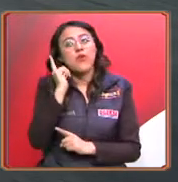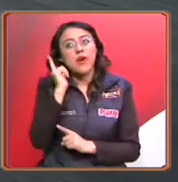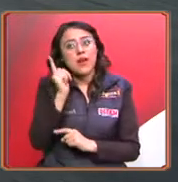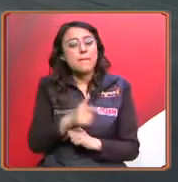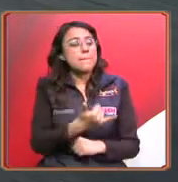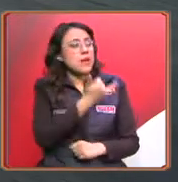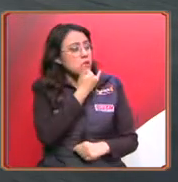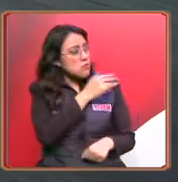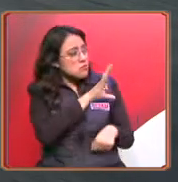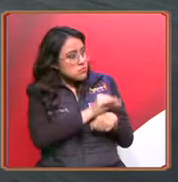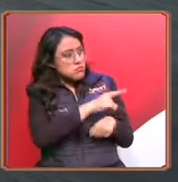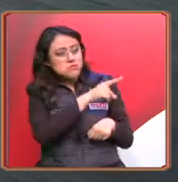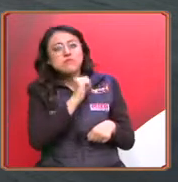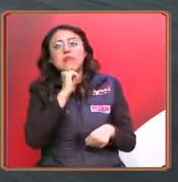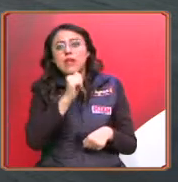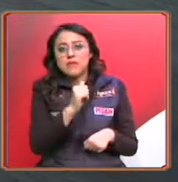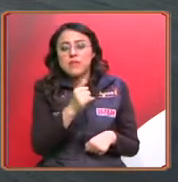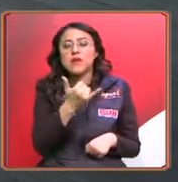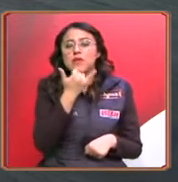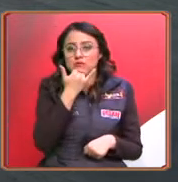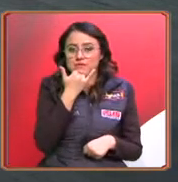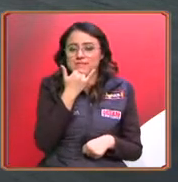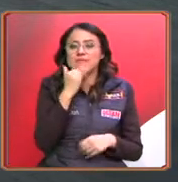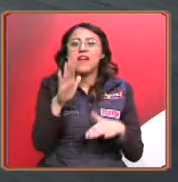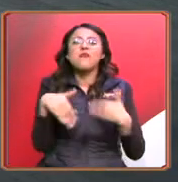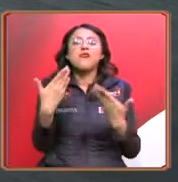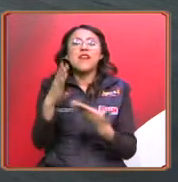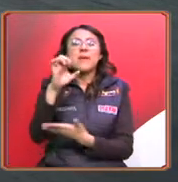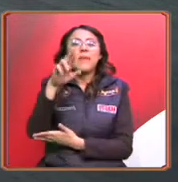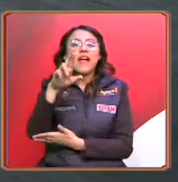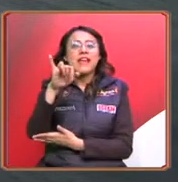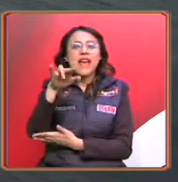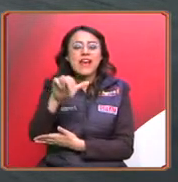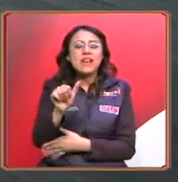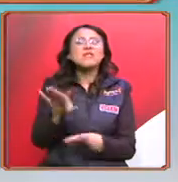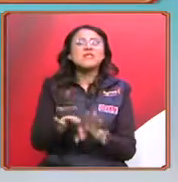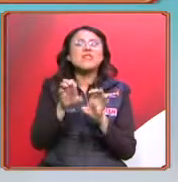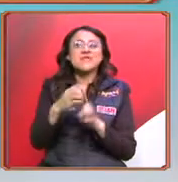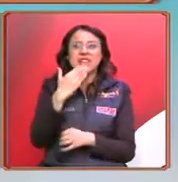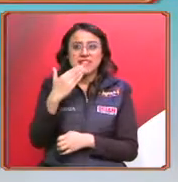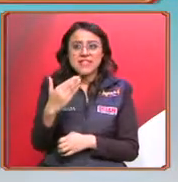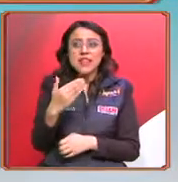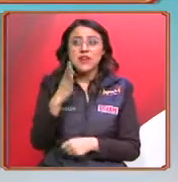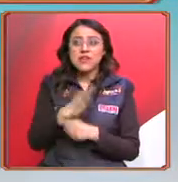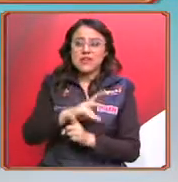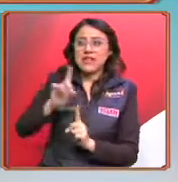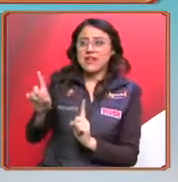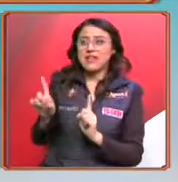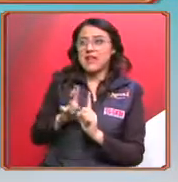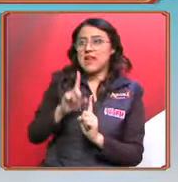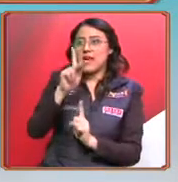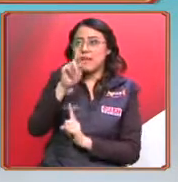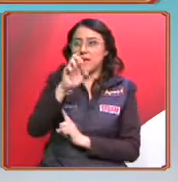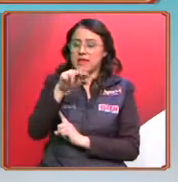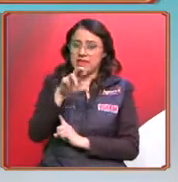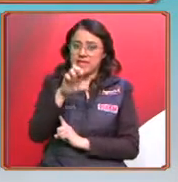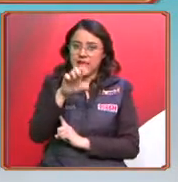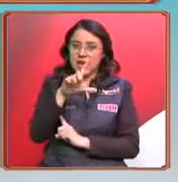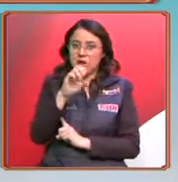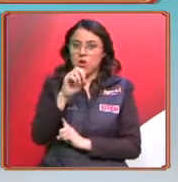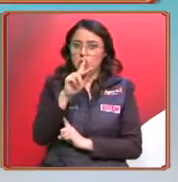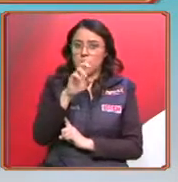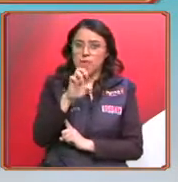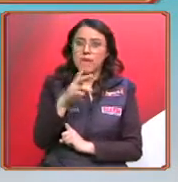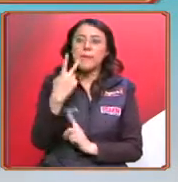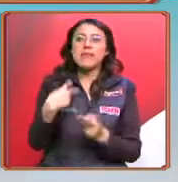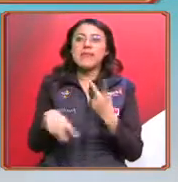logremos. No te interrumpo, Urbano. Ojalá que lo logremos. Vamos al contenedor. Mariani Parrea, ¿qué pasó, Marianita? Señora, ahora se encuentra con nosotros Penélope Menchaca, conductora